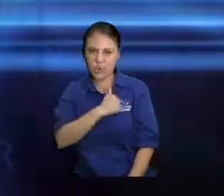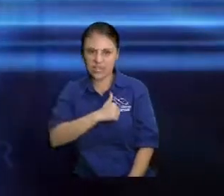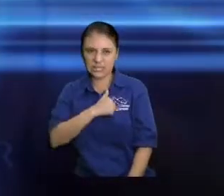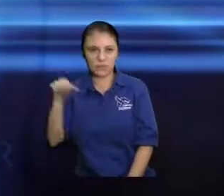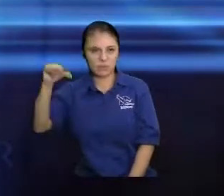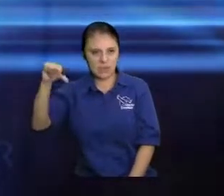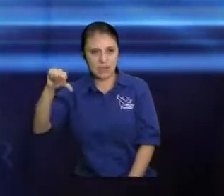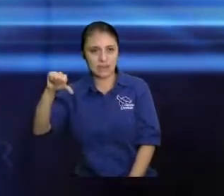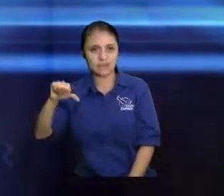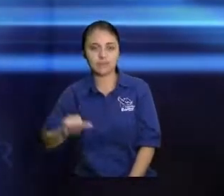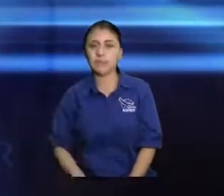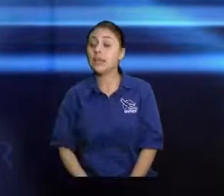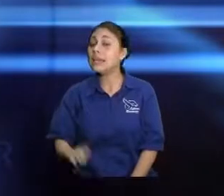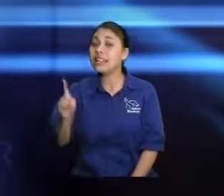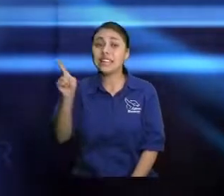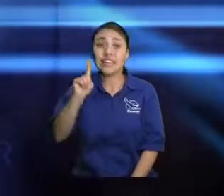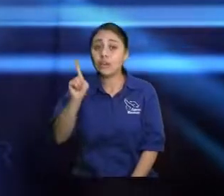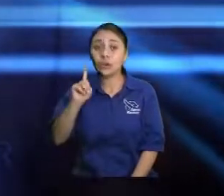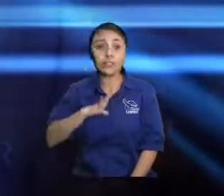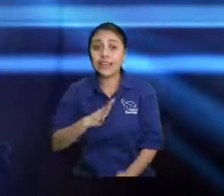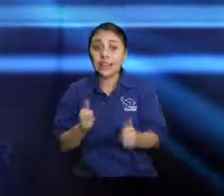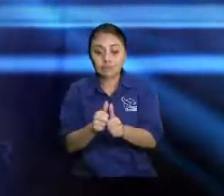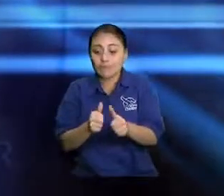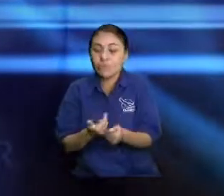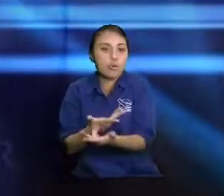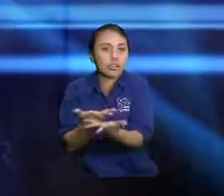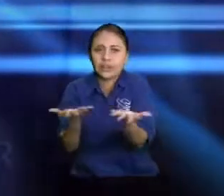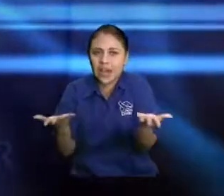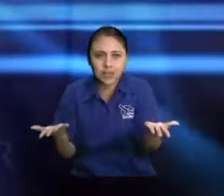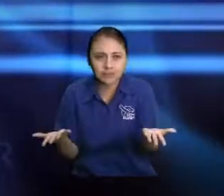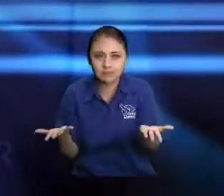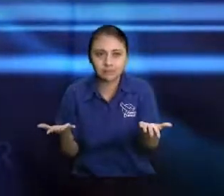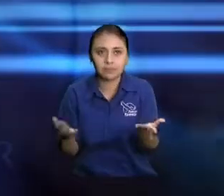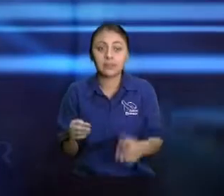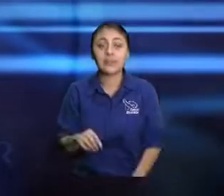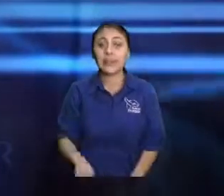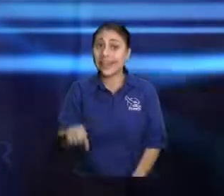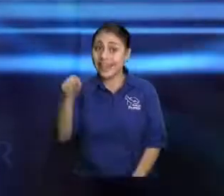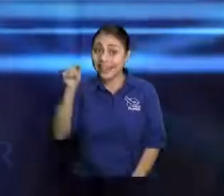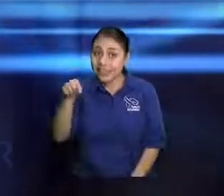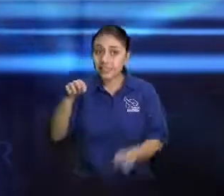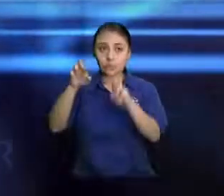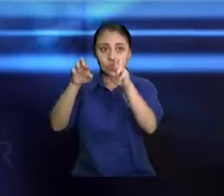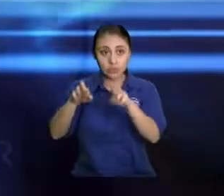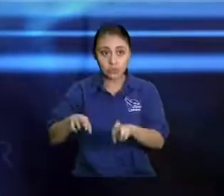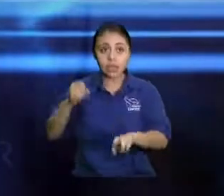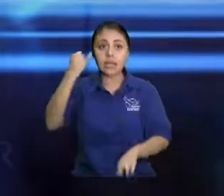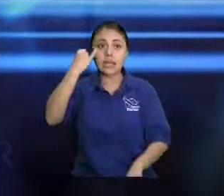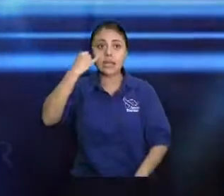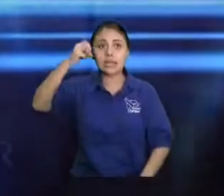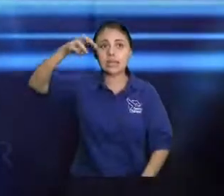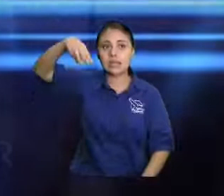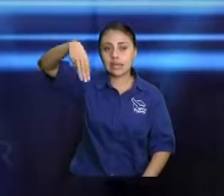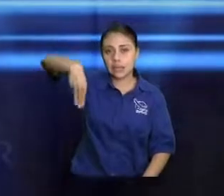Se apartó de la piedad. Ese es un buen concepto, pero realmente es muy general.